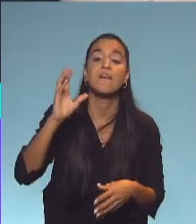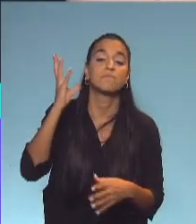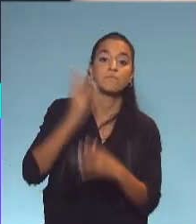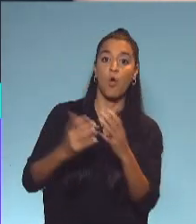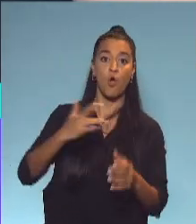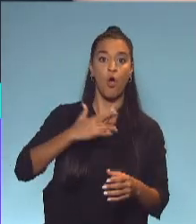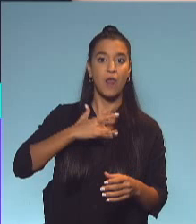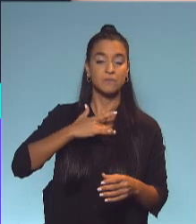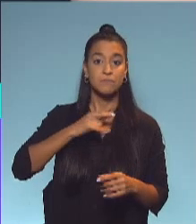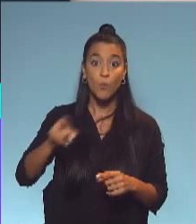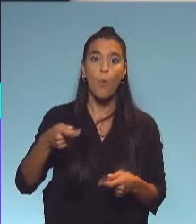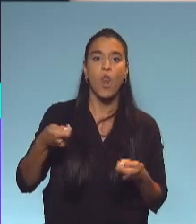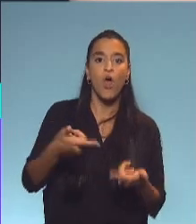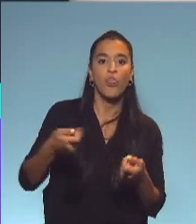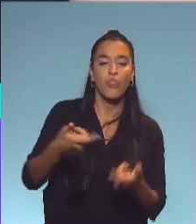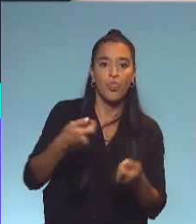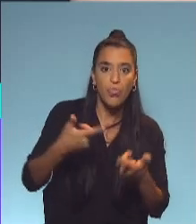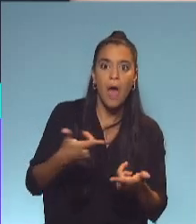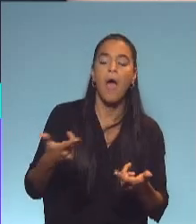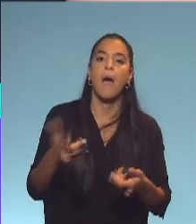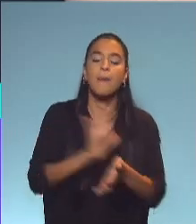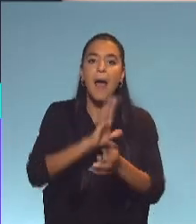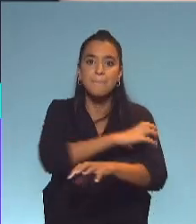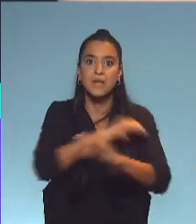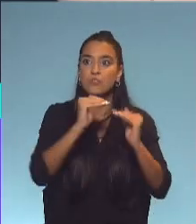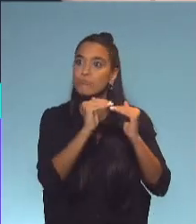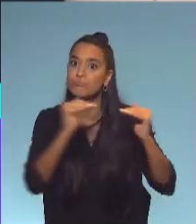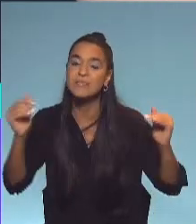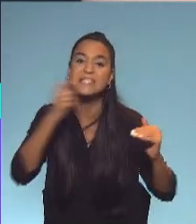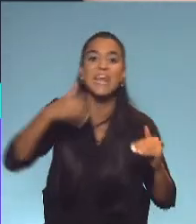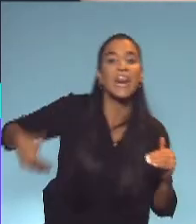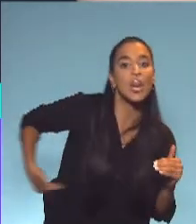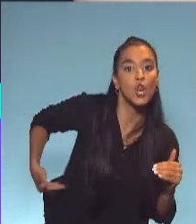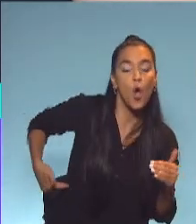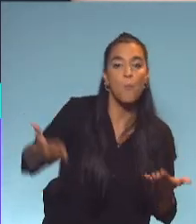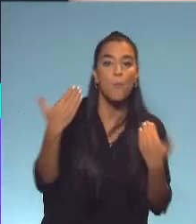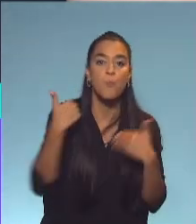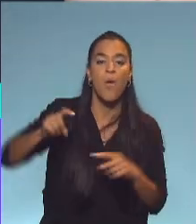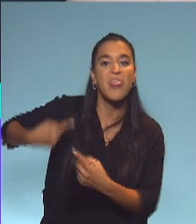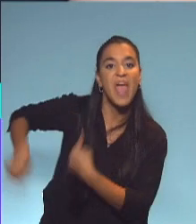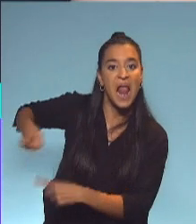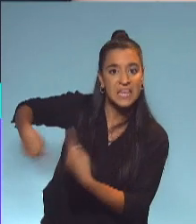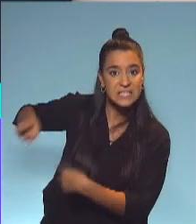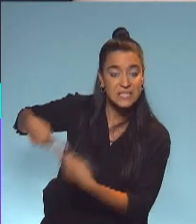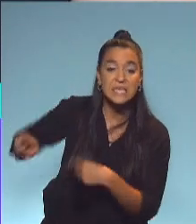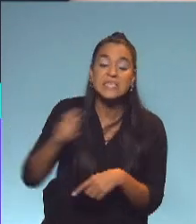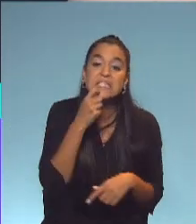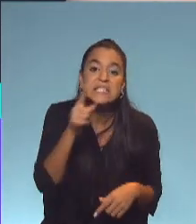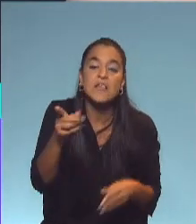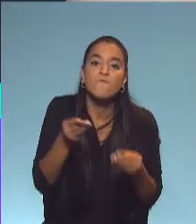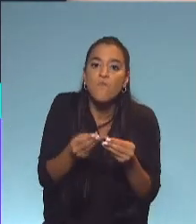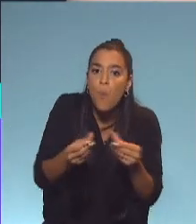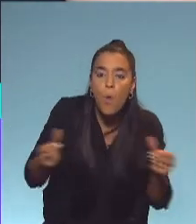corazón, ponemos drogas para mantener la presión. Si falla el riñón, podemos hacer hemodiálisis, instilamos